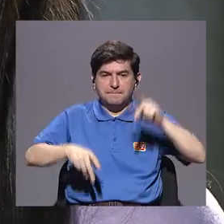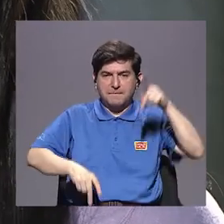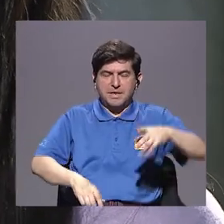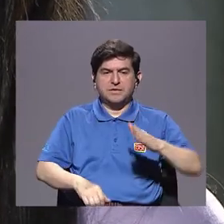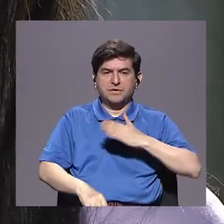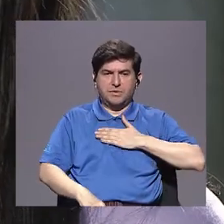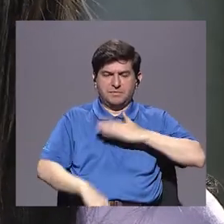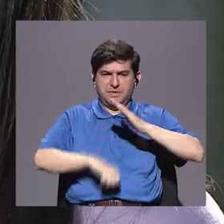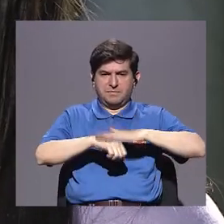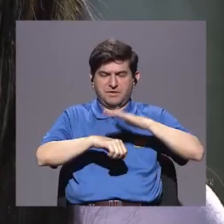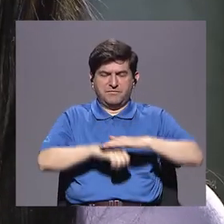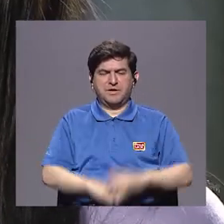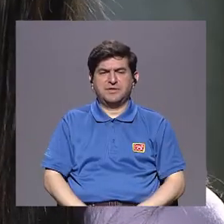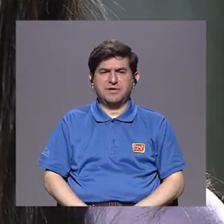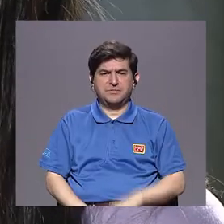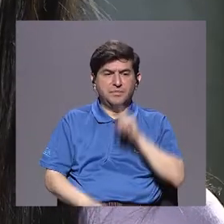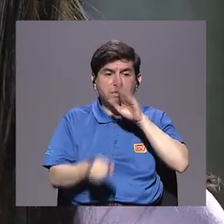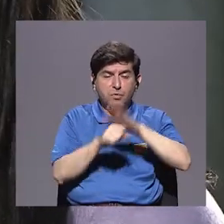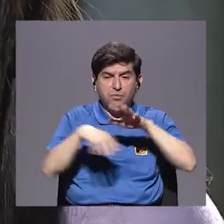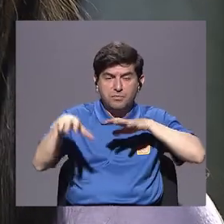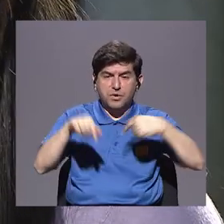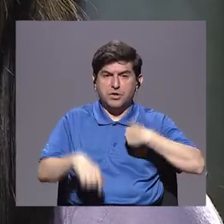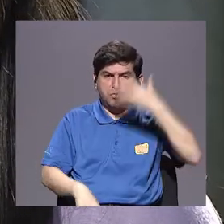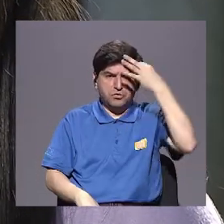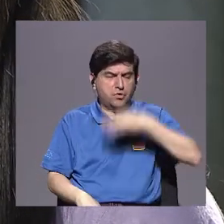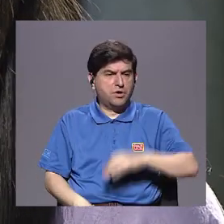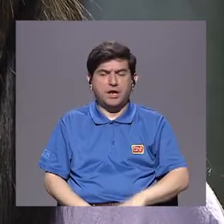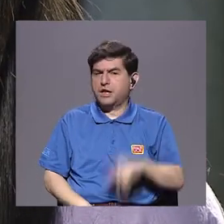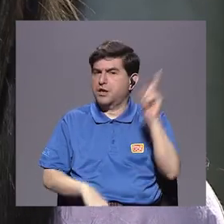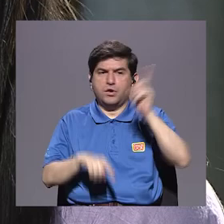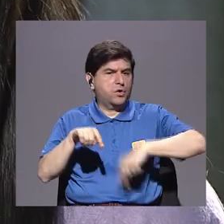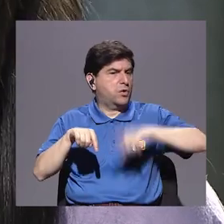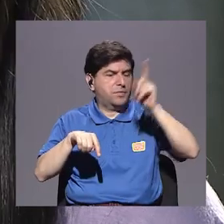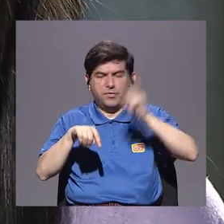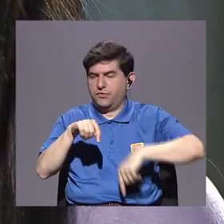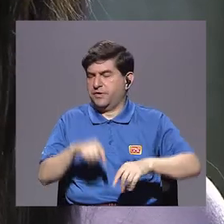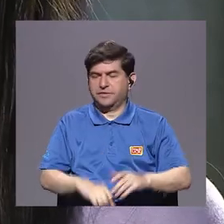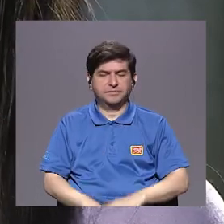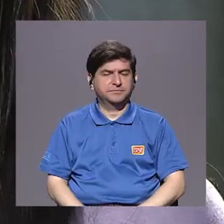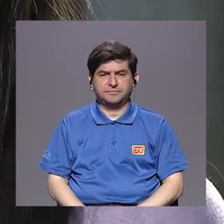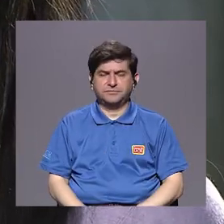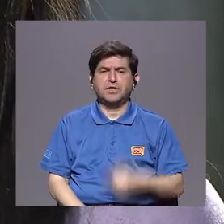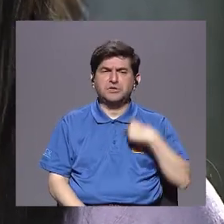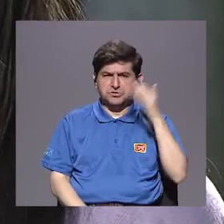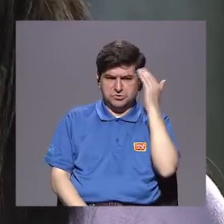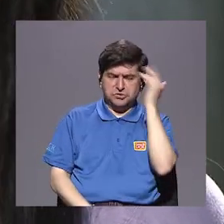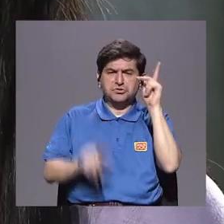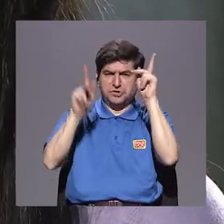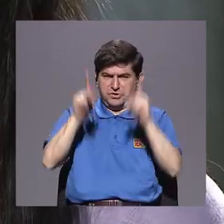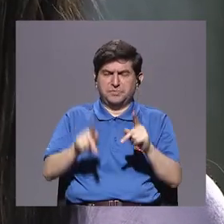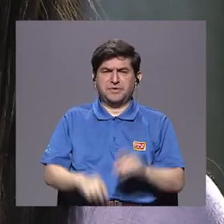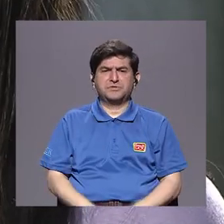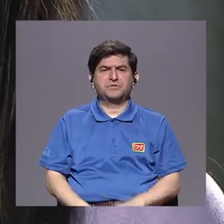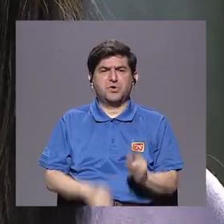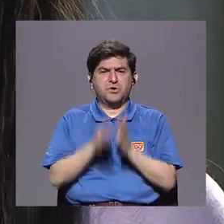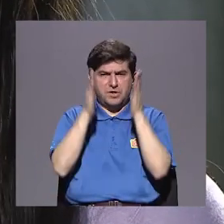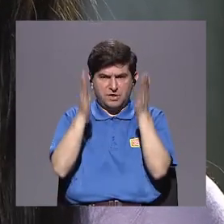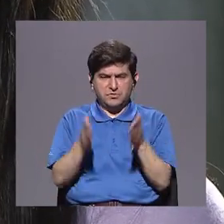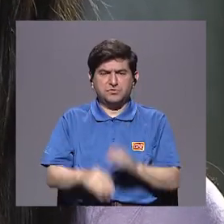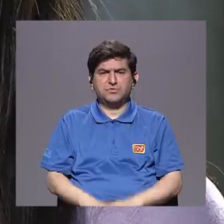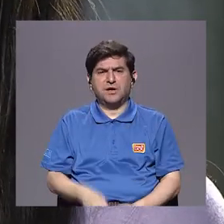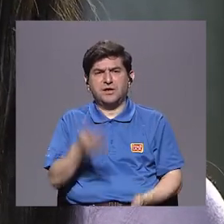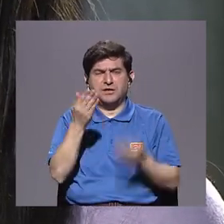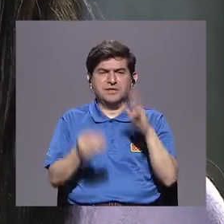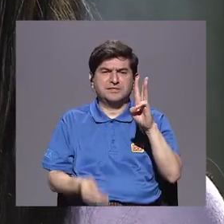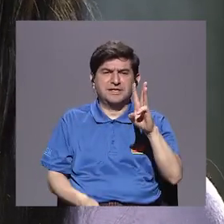Pilates perfectamente me puede llevar a alcanzar movimientos que pensábamos que eran inalcanzables. Conozco personas, tengo